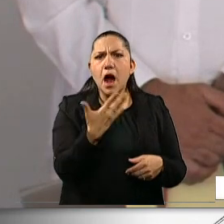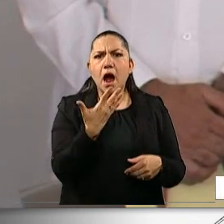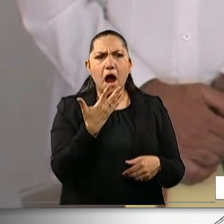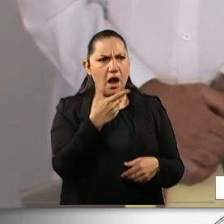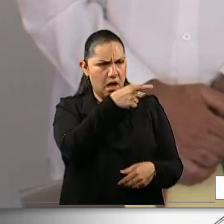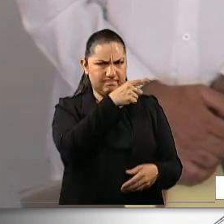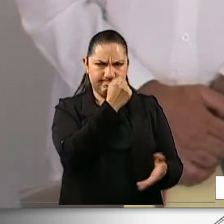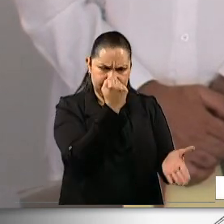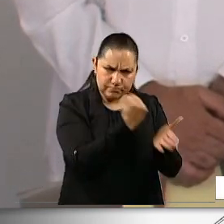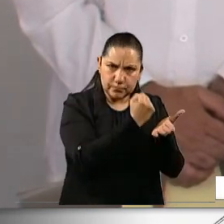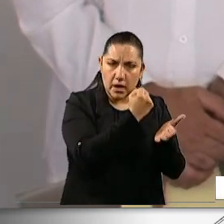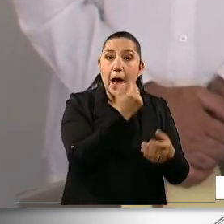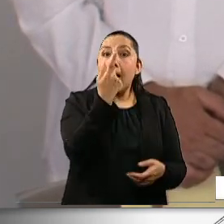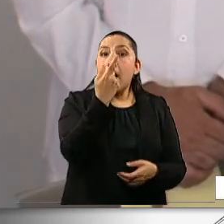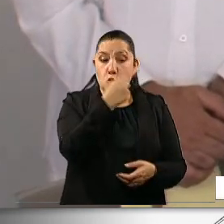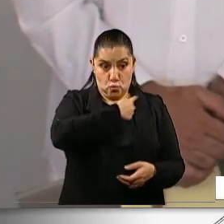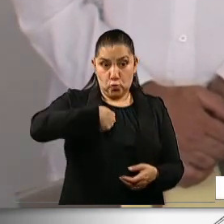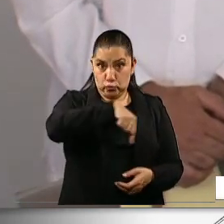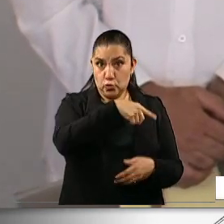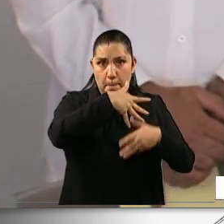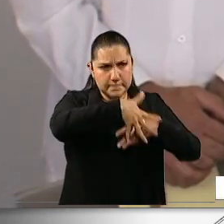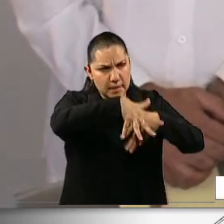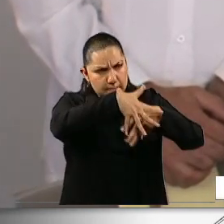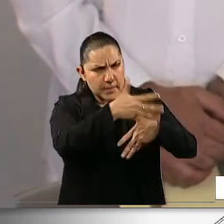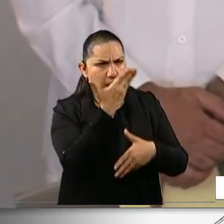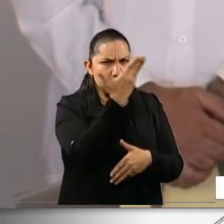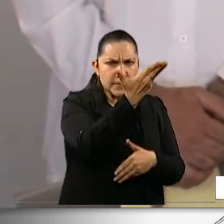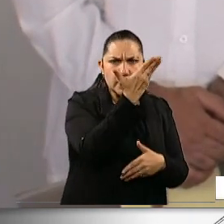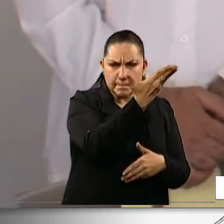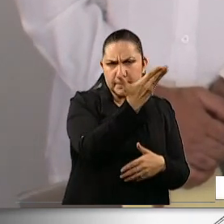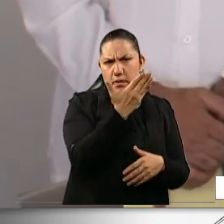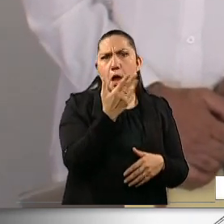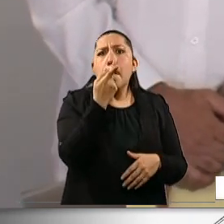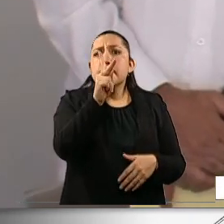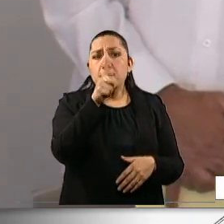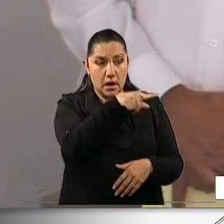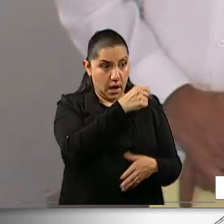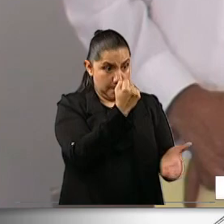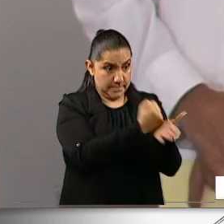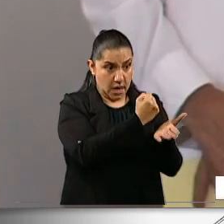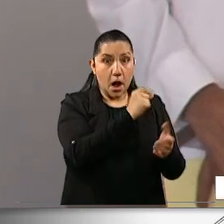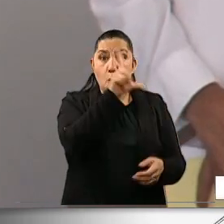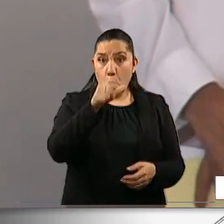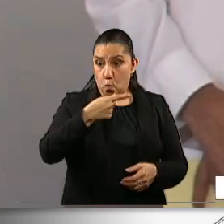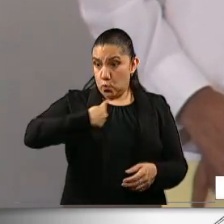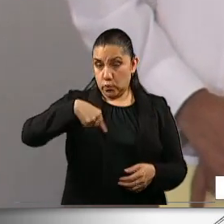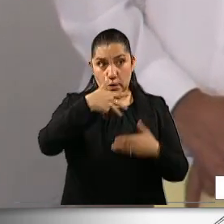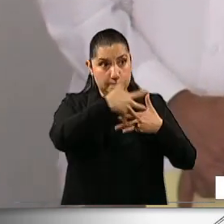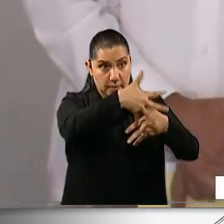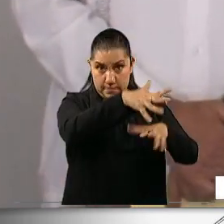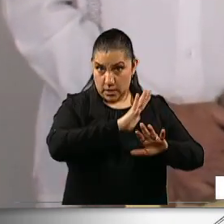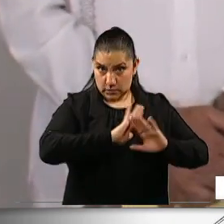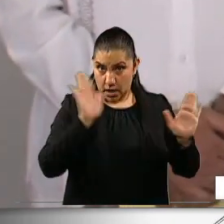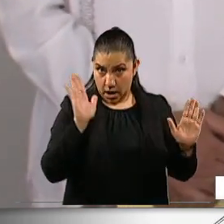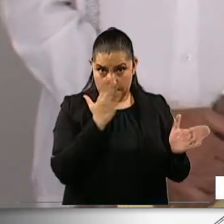contrario aprobarse es la base mínima de un sistema democrático para que las mujeres comenzamos a acceder a la